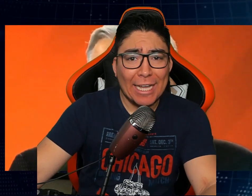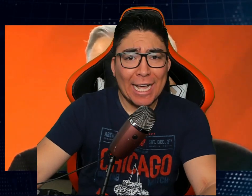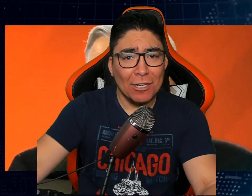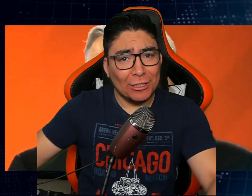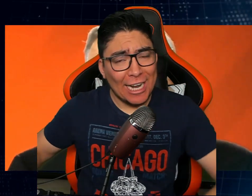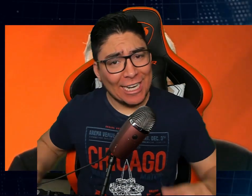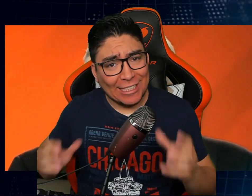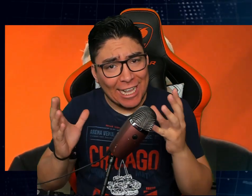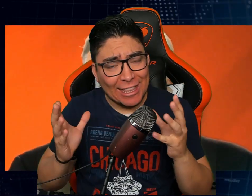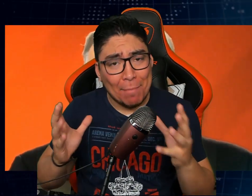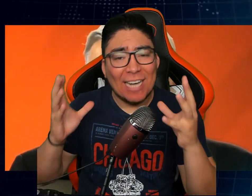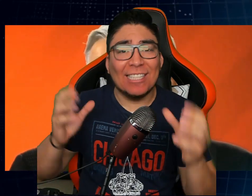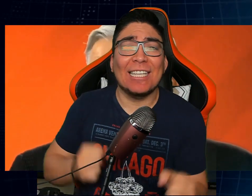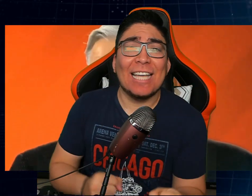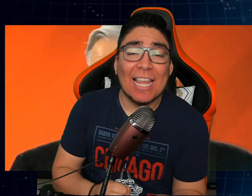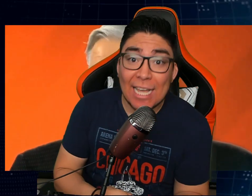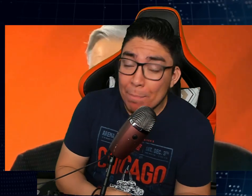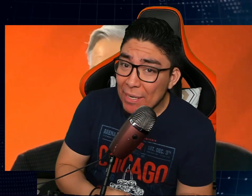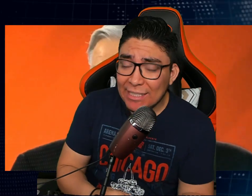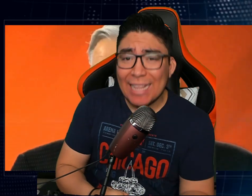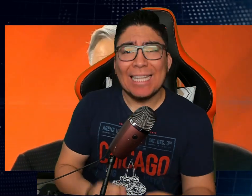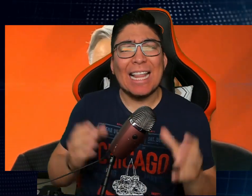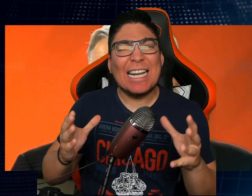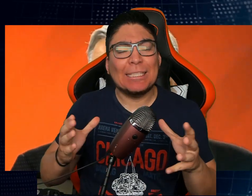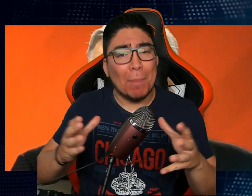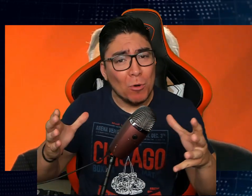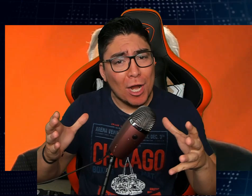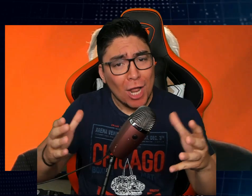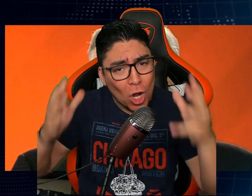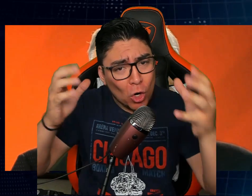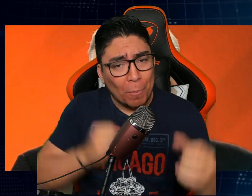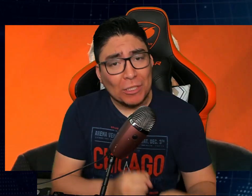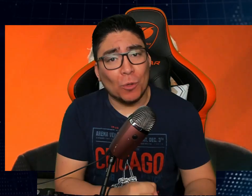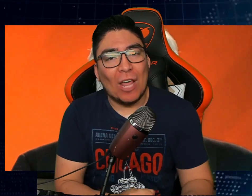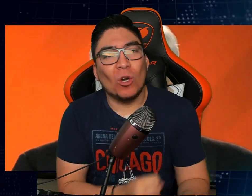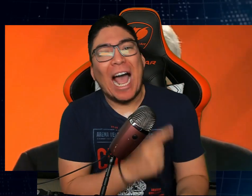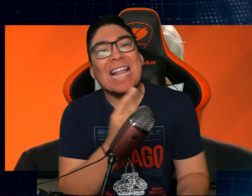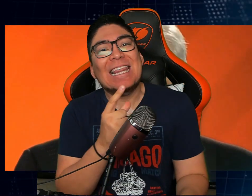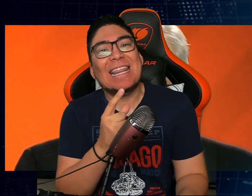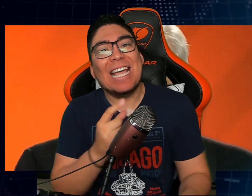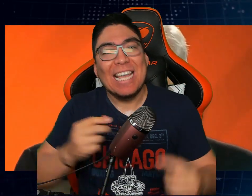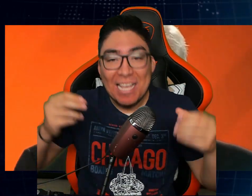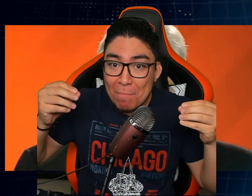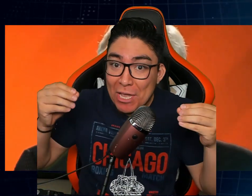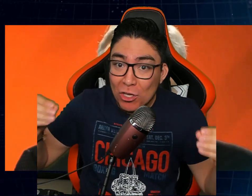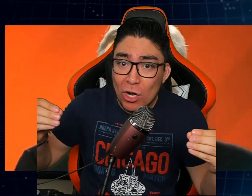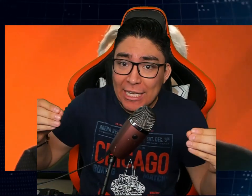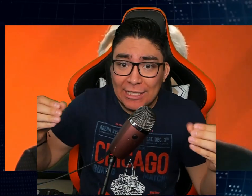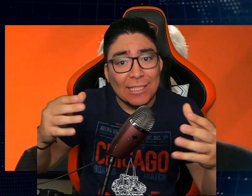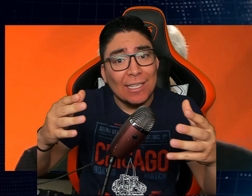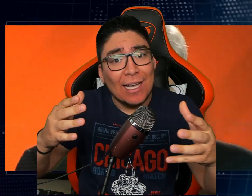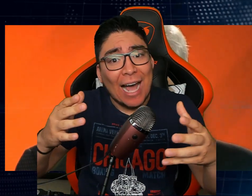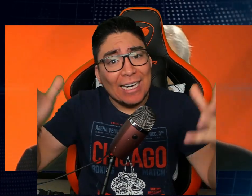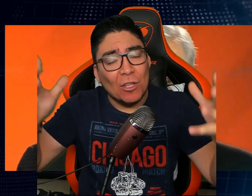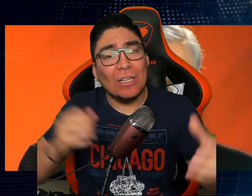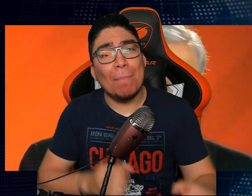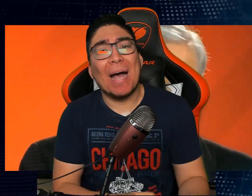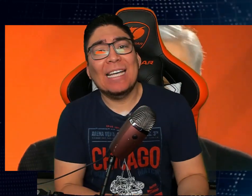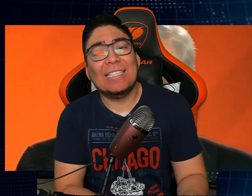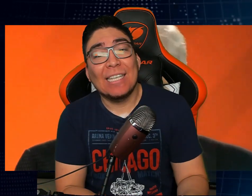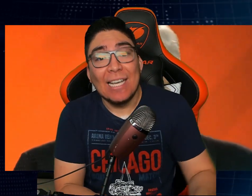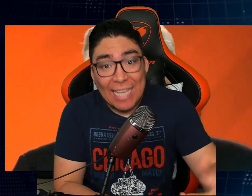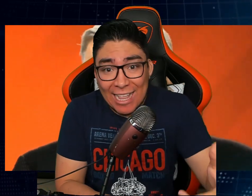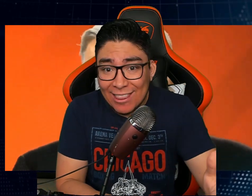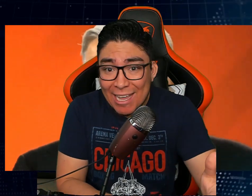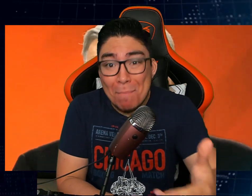mexicanos tenga un excelente martes el día de ayer el presidente de andrés manuel lópez obrador ante millones alrededor del